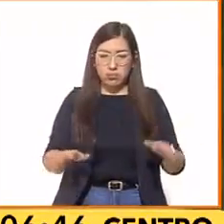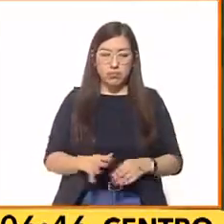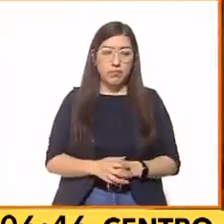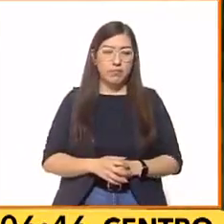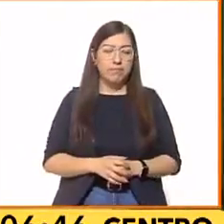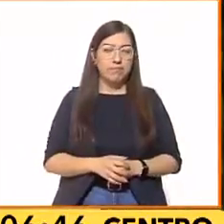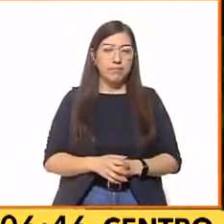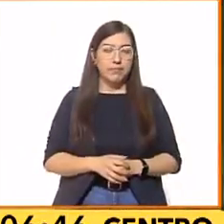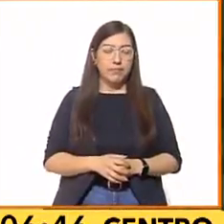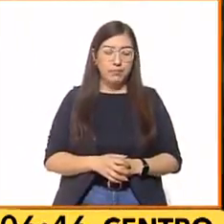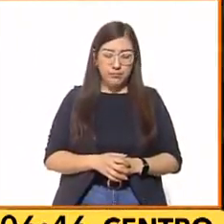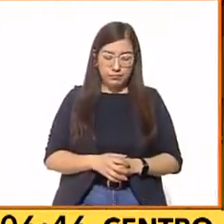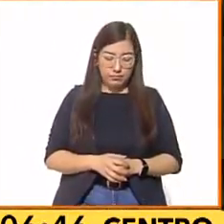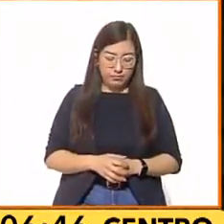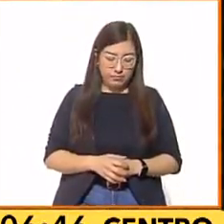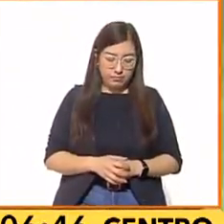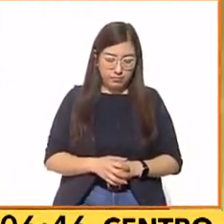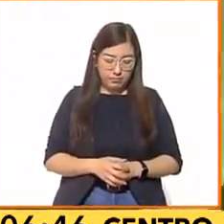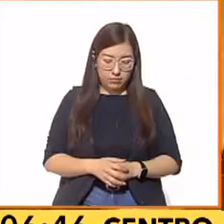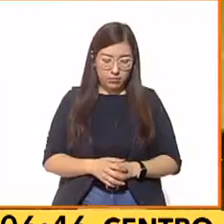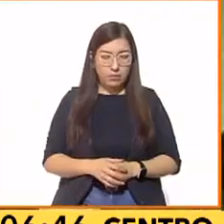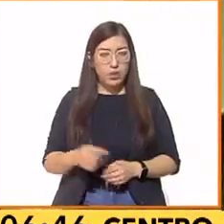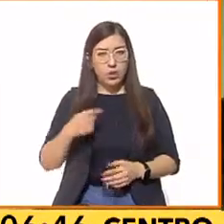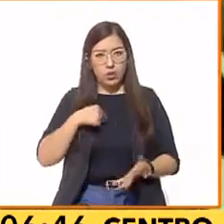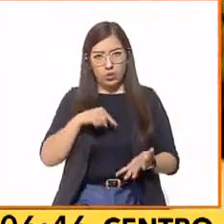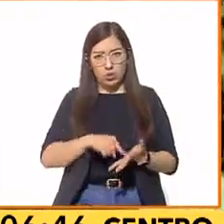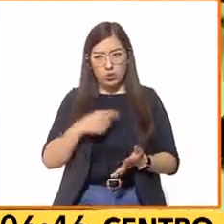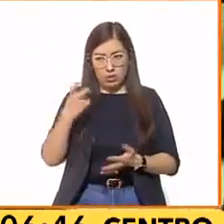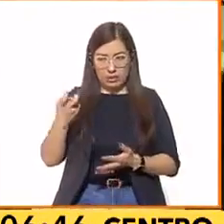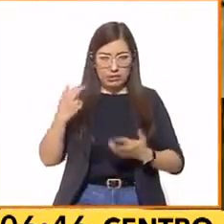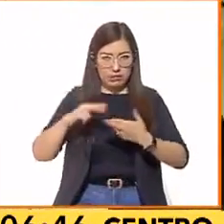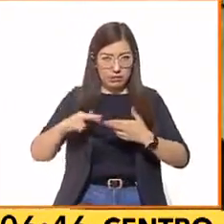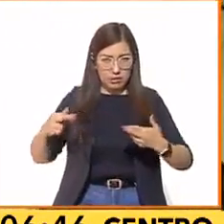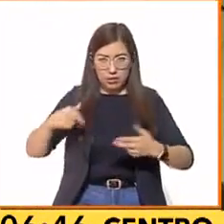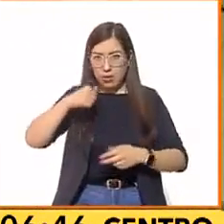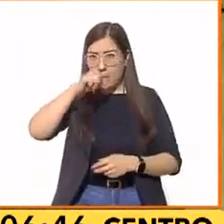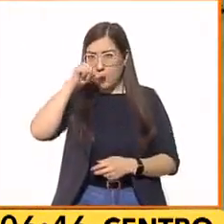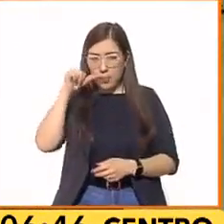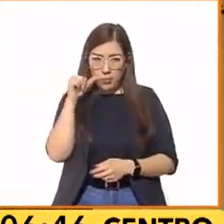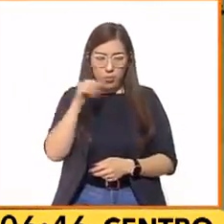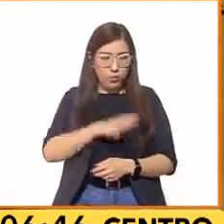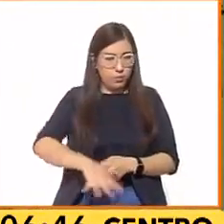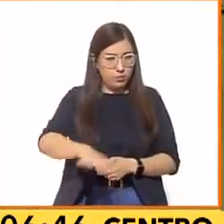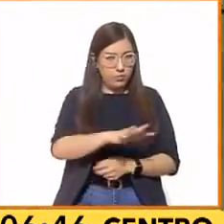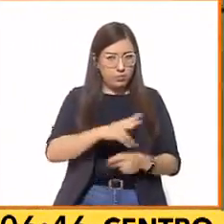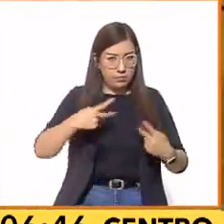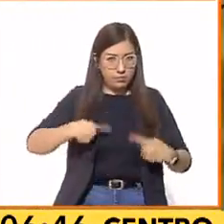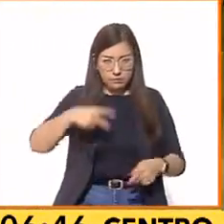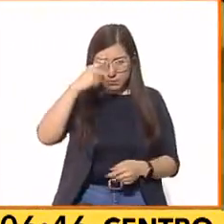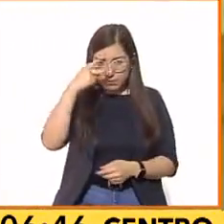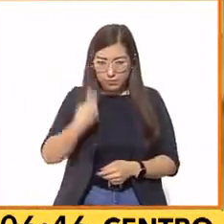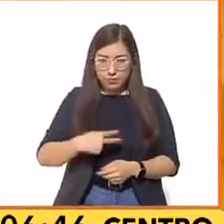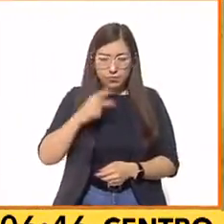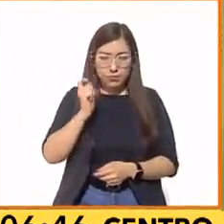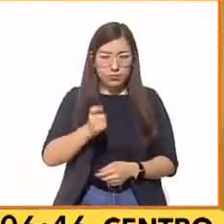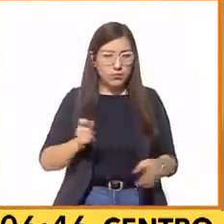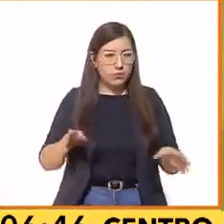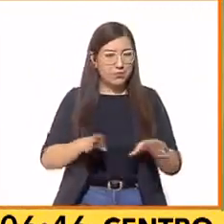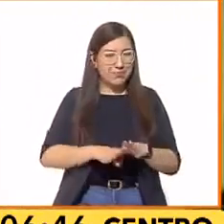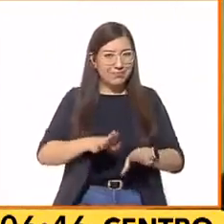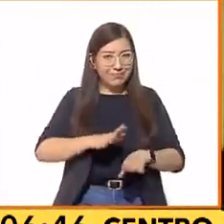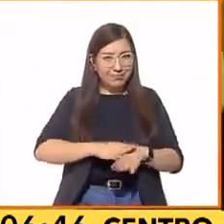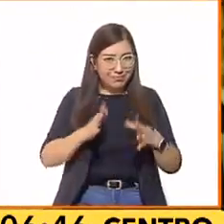lado, creo que la relación que logra establecer Juárez con el pueblo de México es de tal